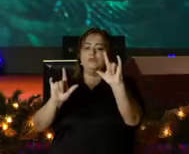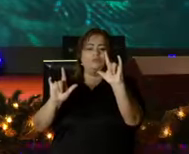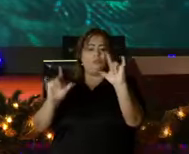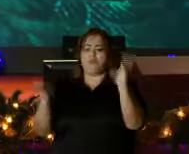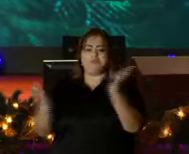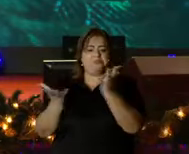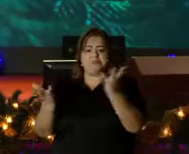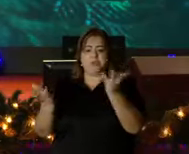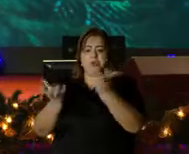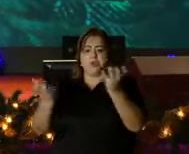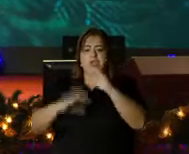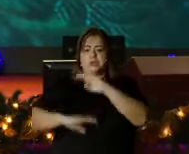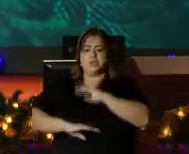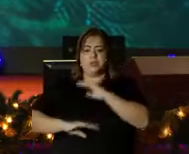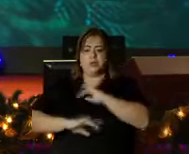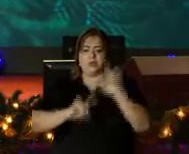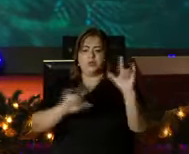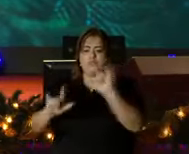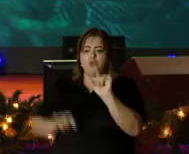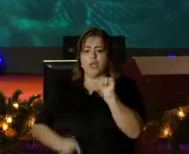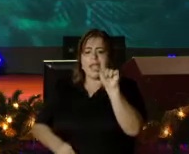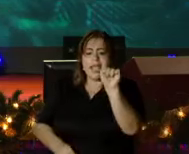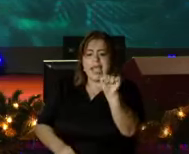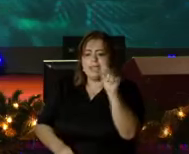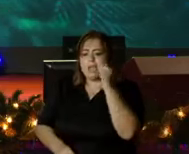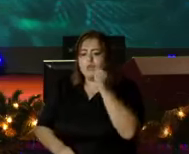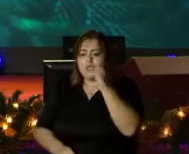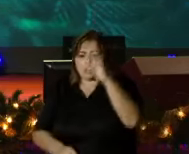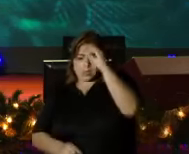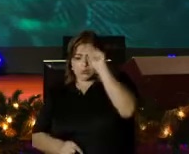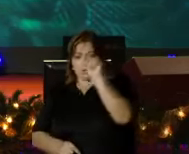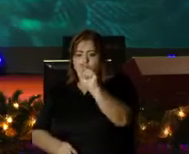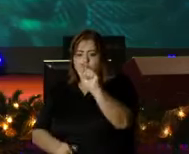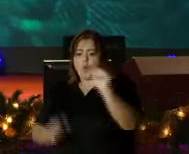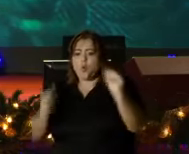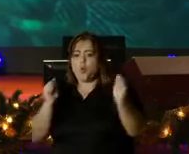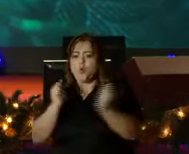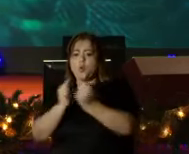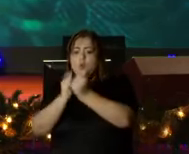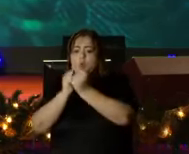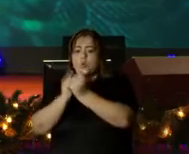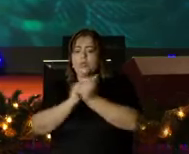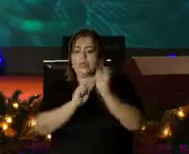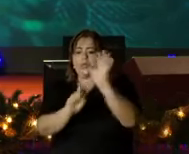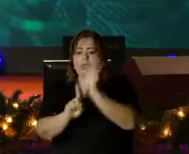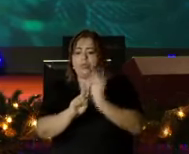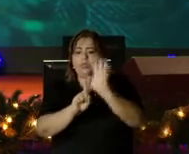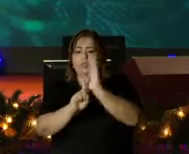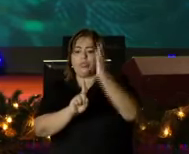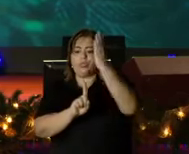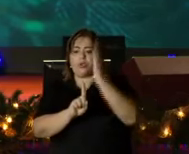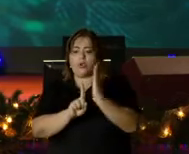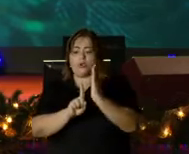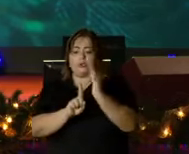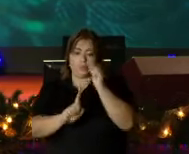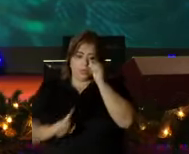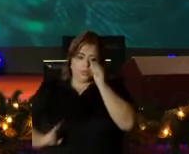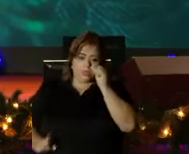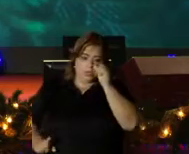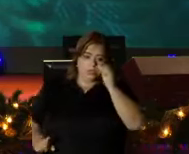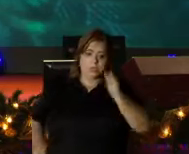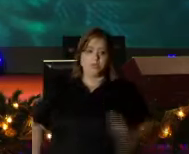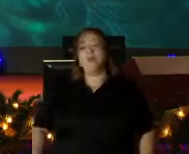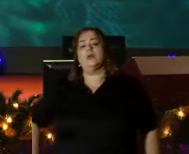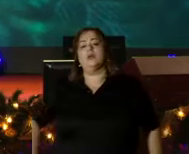decir: esa mujer, ese hombre caminaba con Dios, aleluya. Para la gloria del Señor, dice así: si